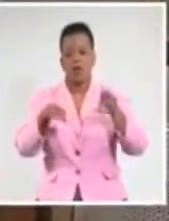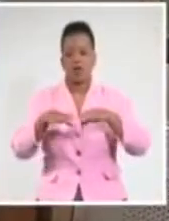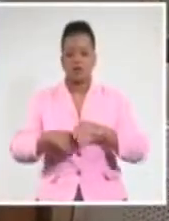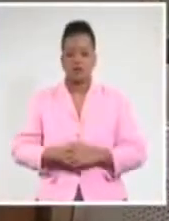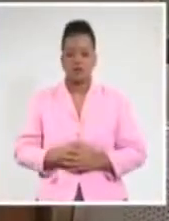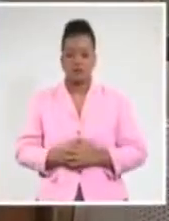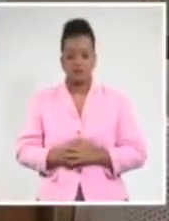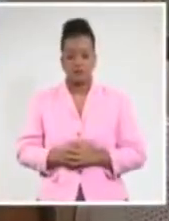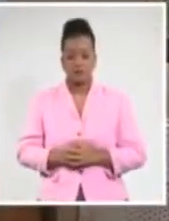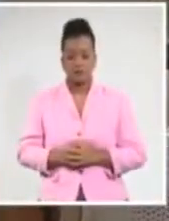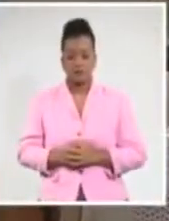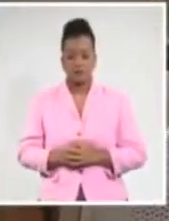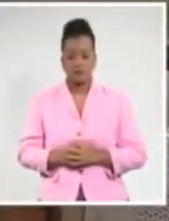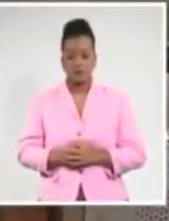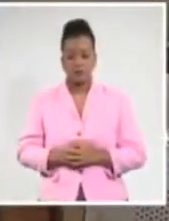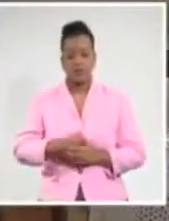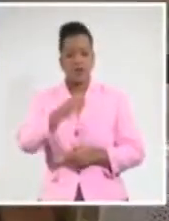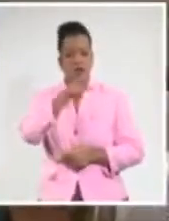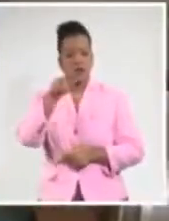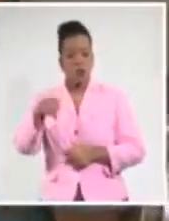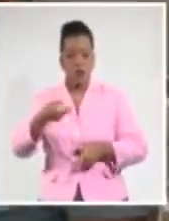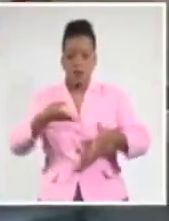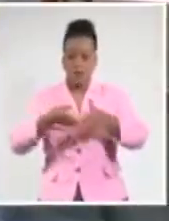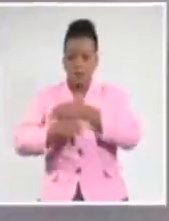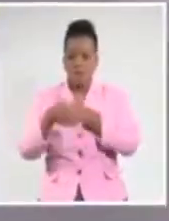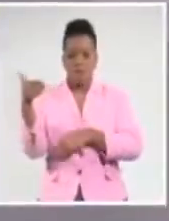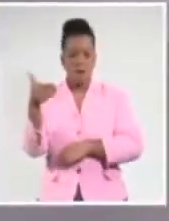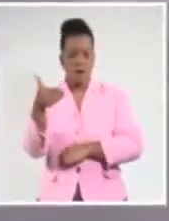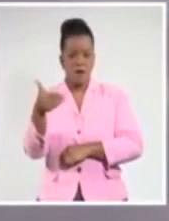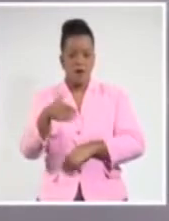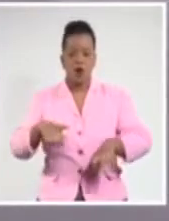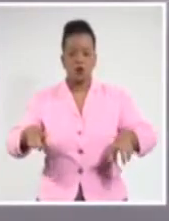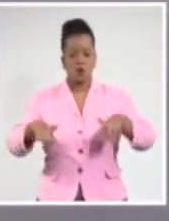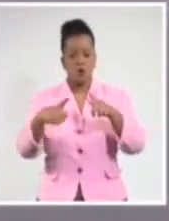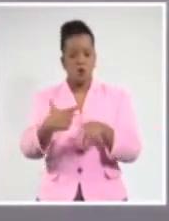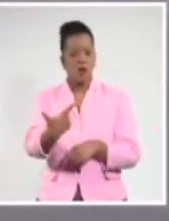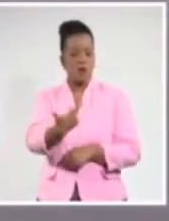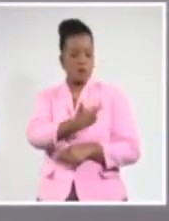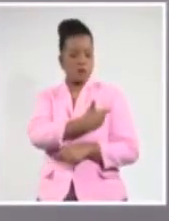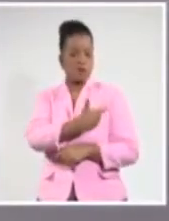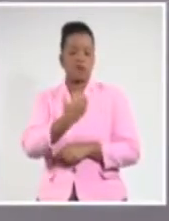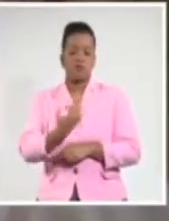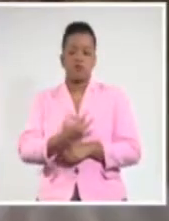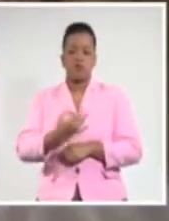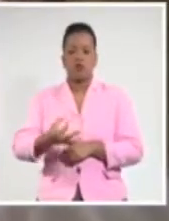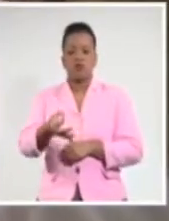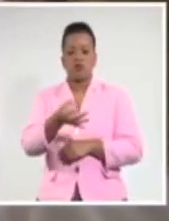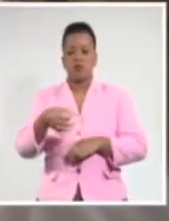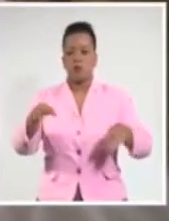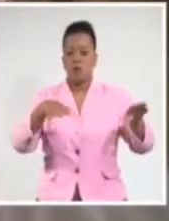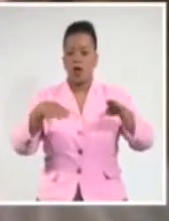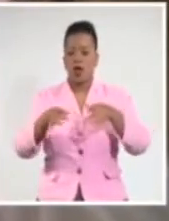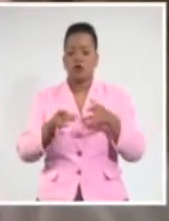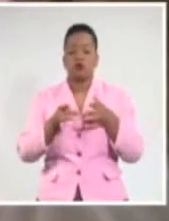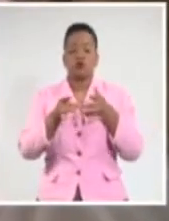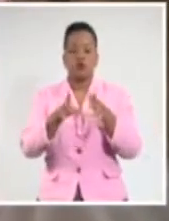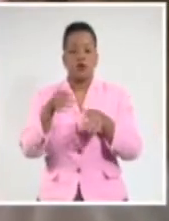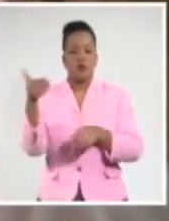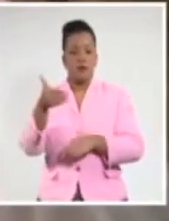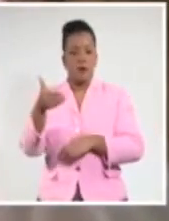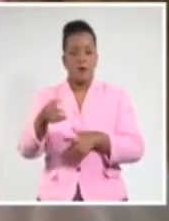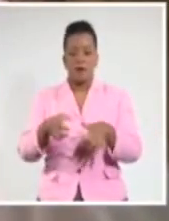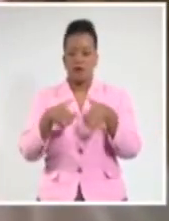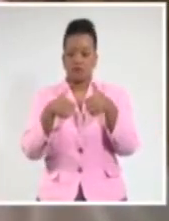La espontánea asistencia de pacientes a los vacunatorios del municipio Playa es lo que ha garantizado la